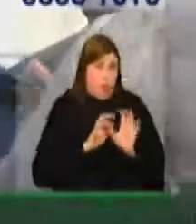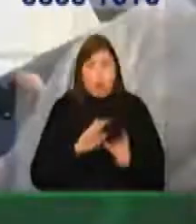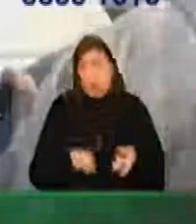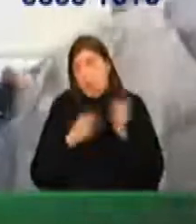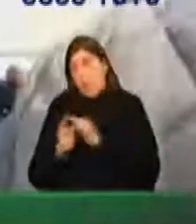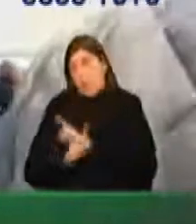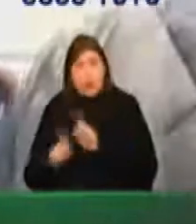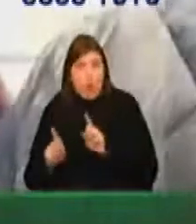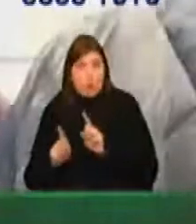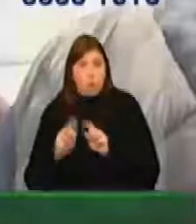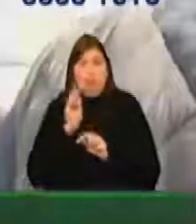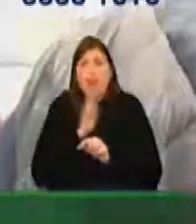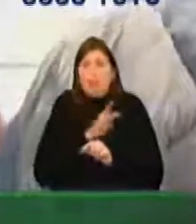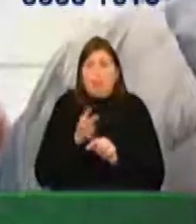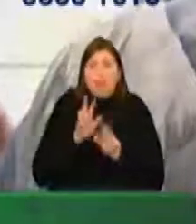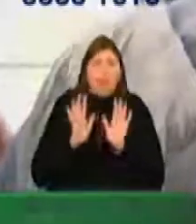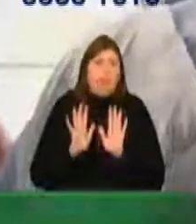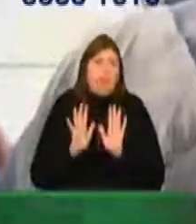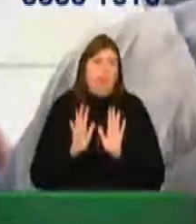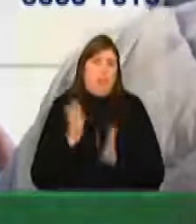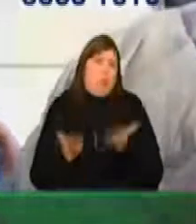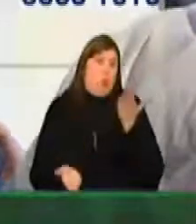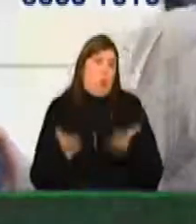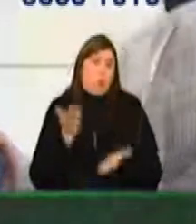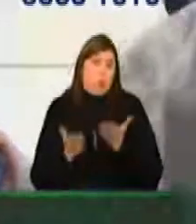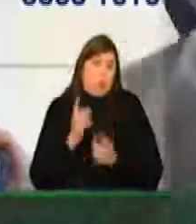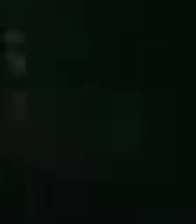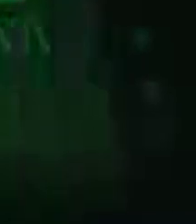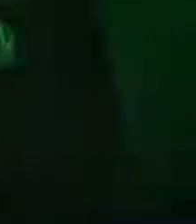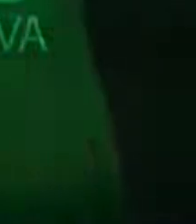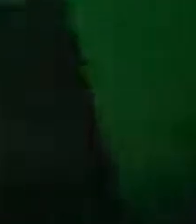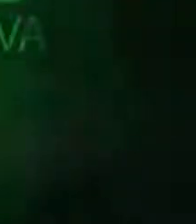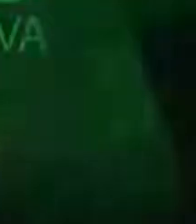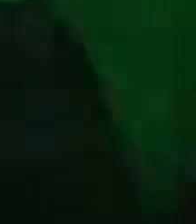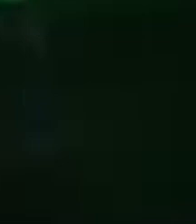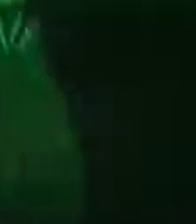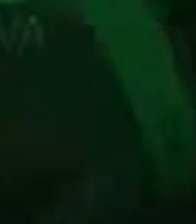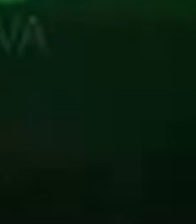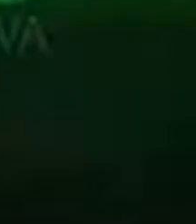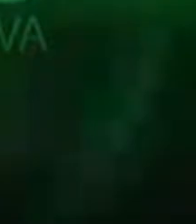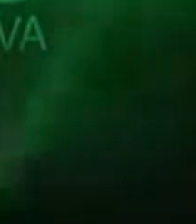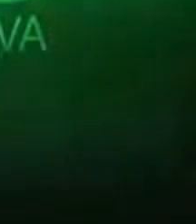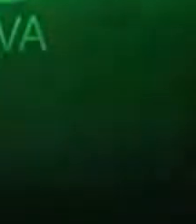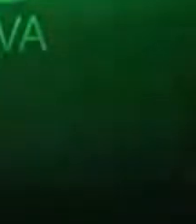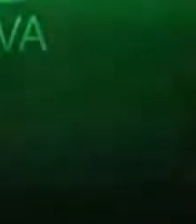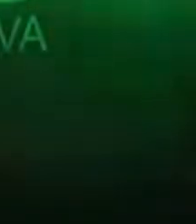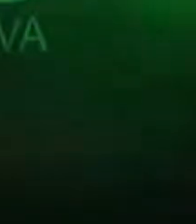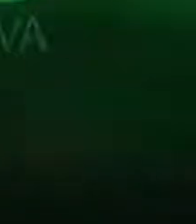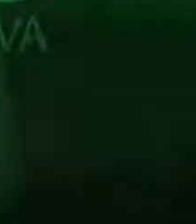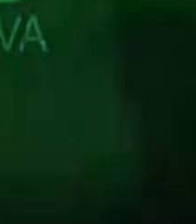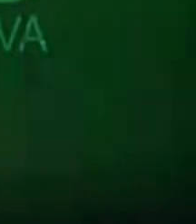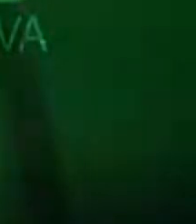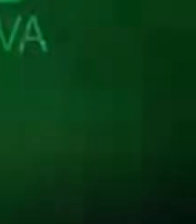ser, tener sentido común y tratar de ser justo, que a veces es tan difícil. Bueno, y en otras informaciones le contamos, vamos a hablar del